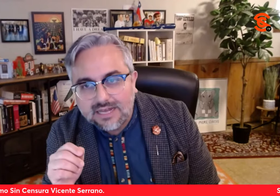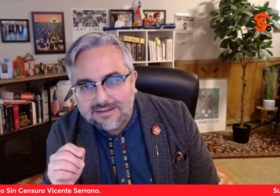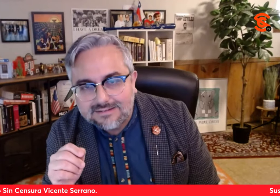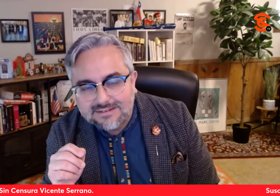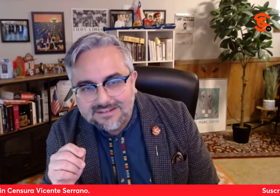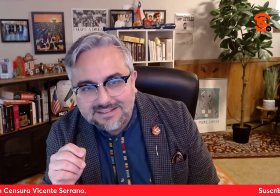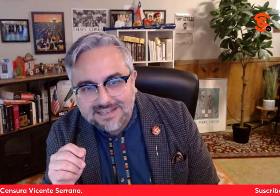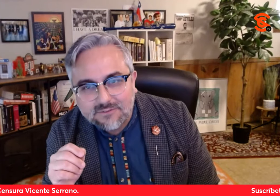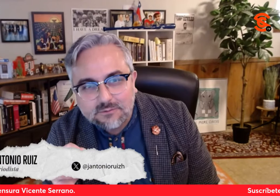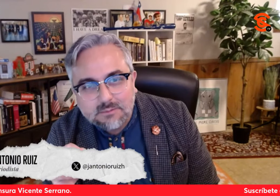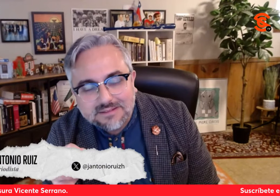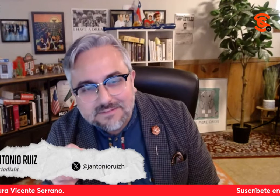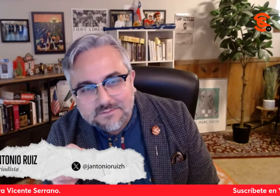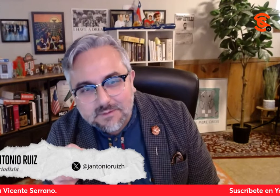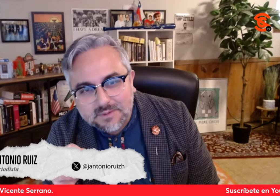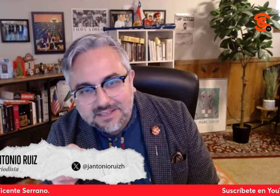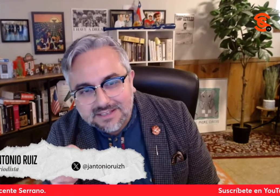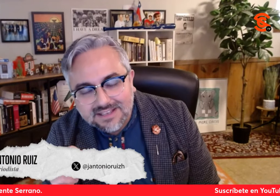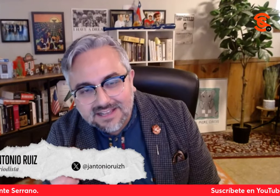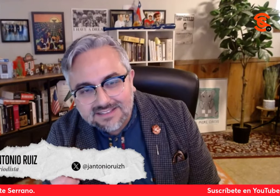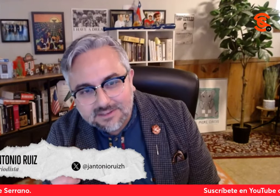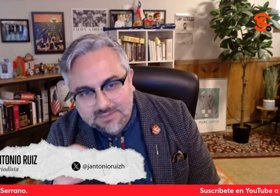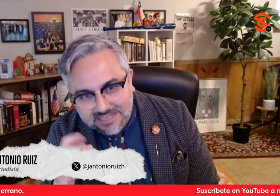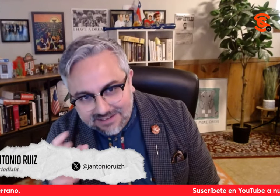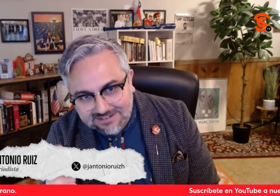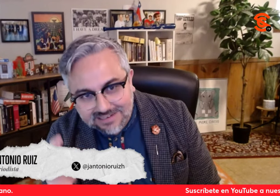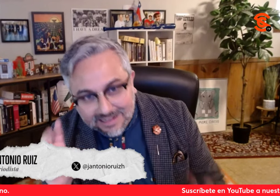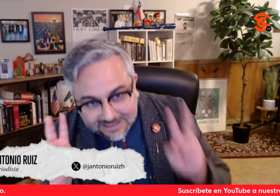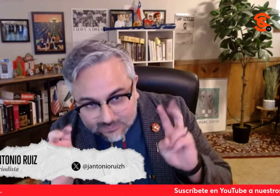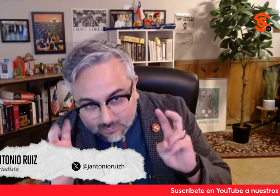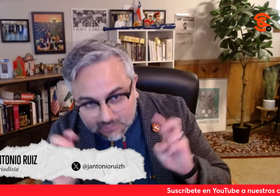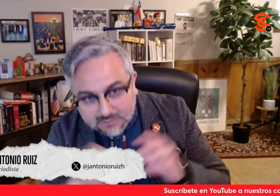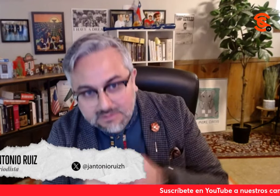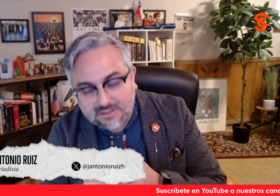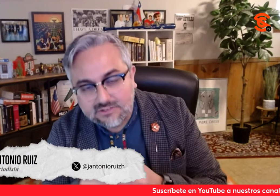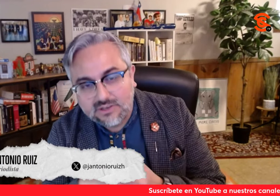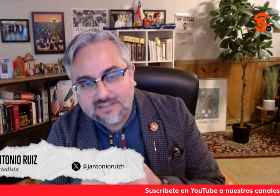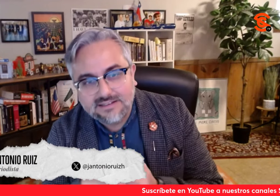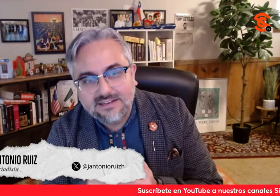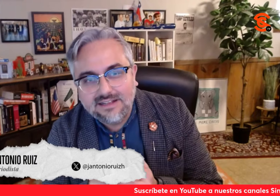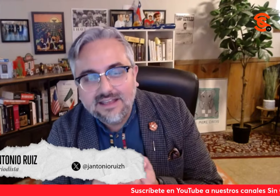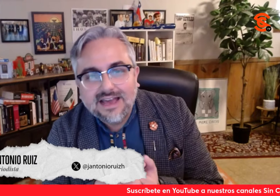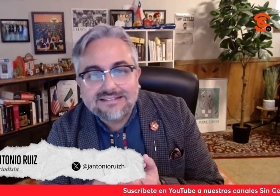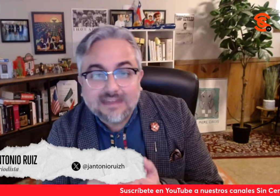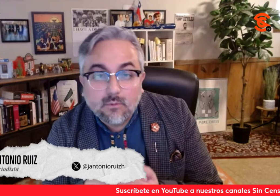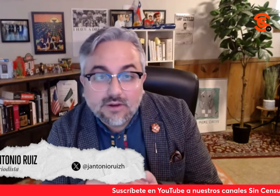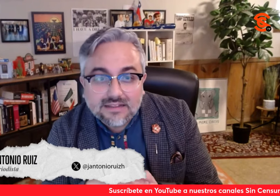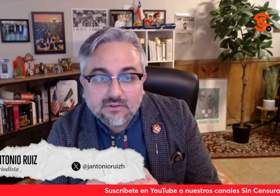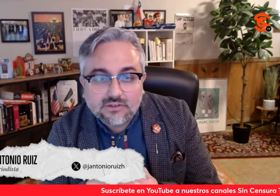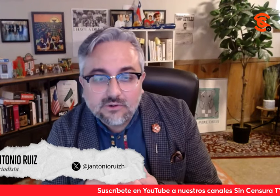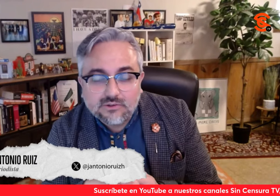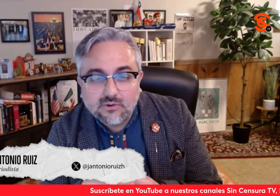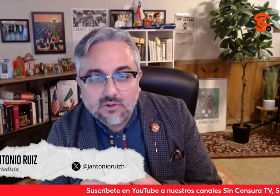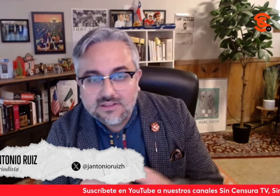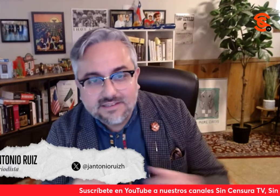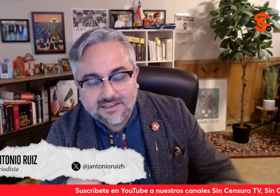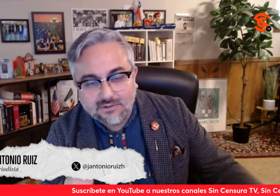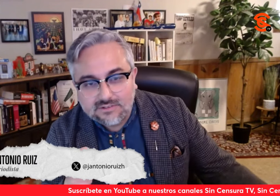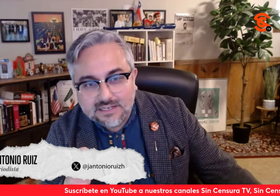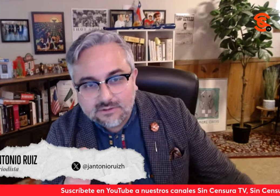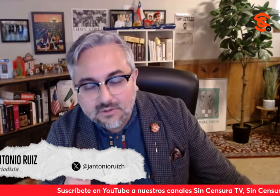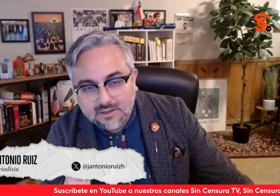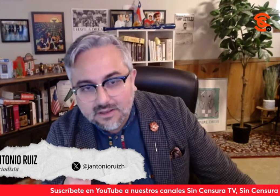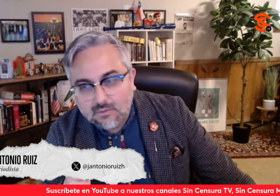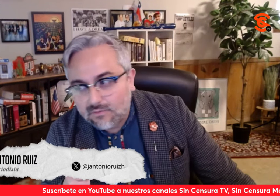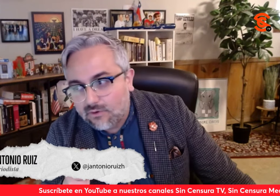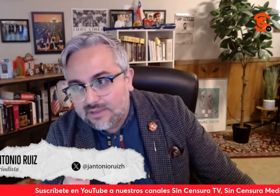electorales y de la forma más infame al terminar la supuesta investigación que hace el INE hasta burlándose Lorenzo córd dice que no